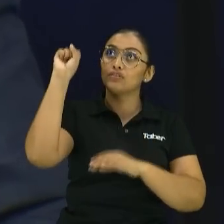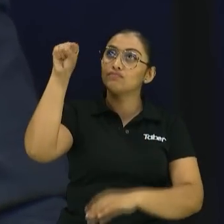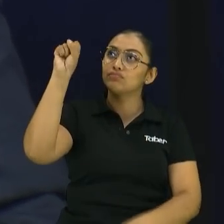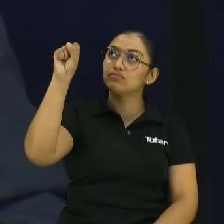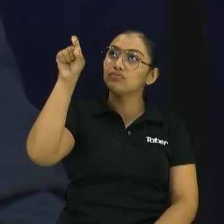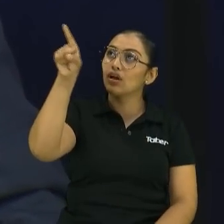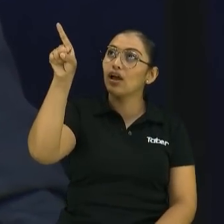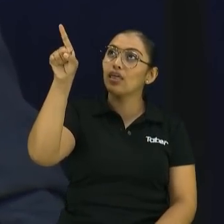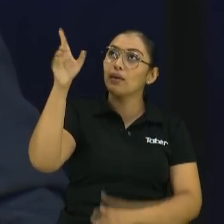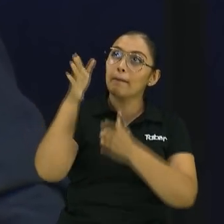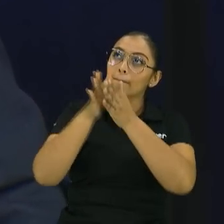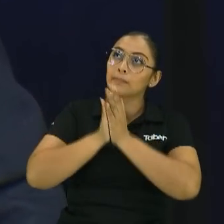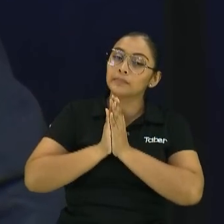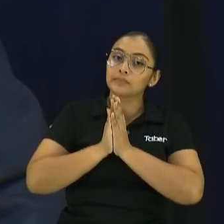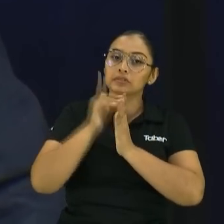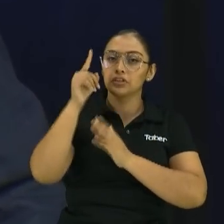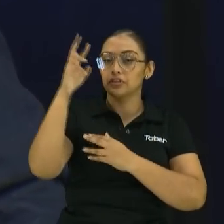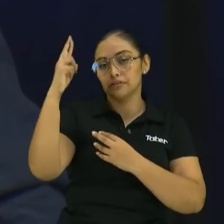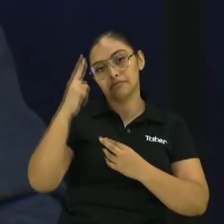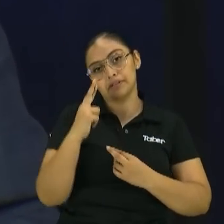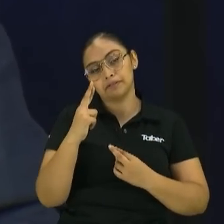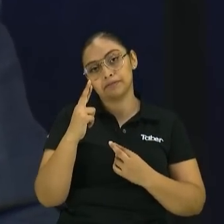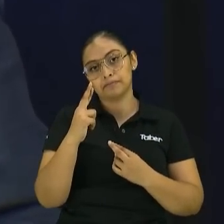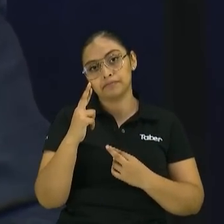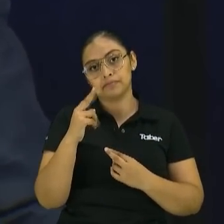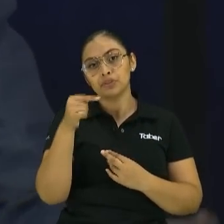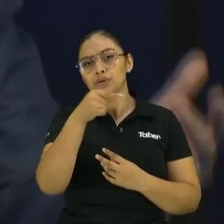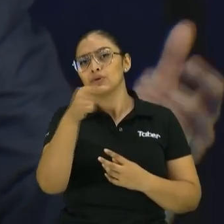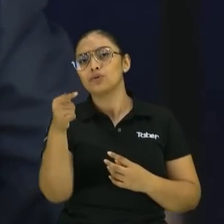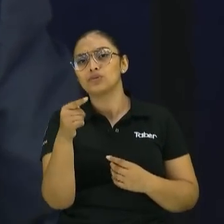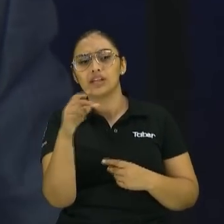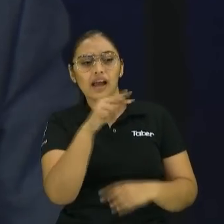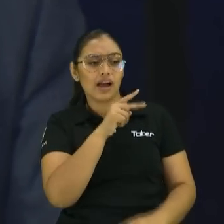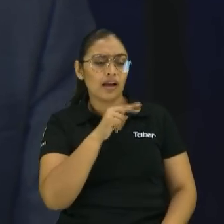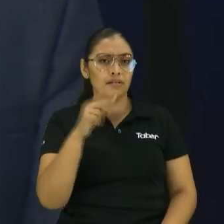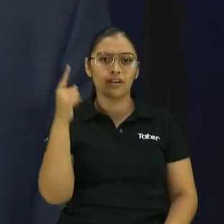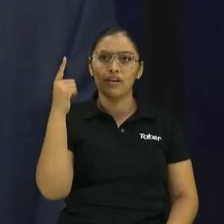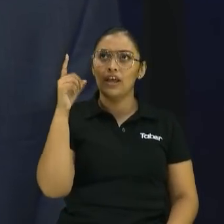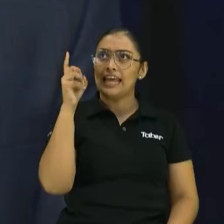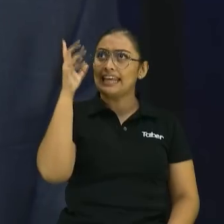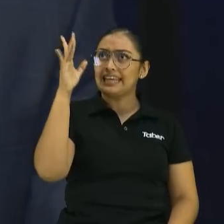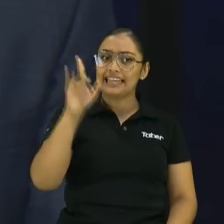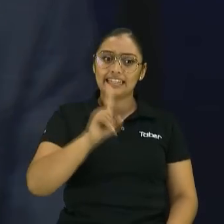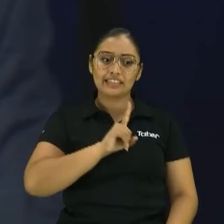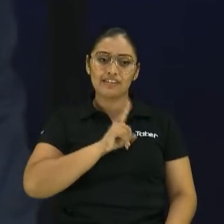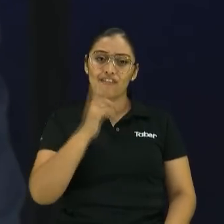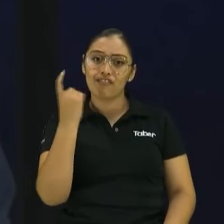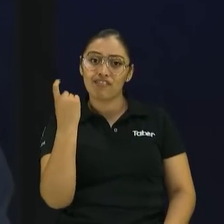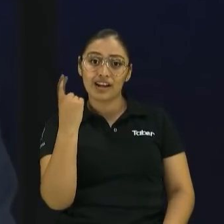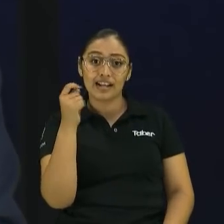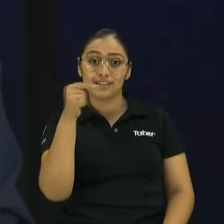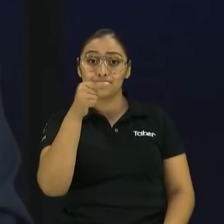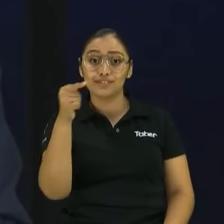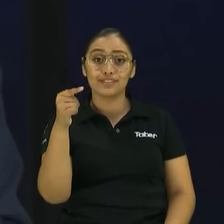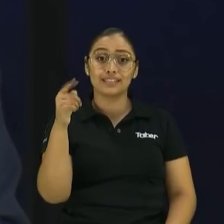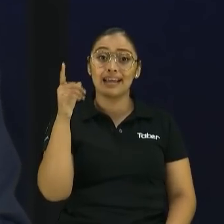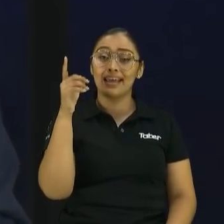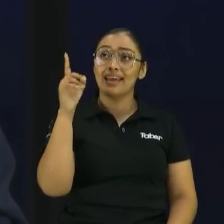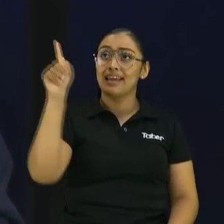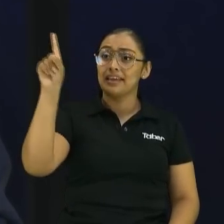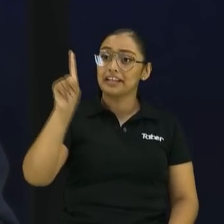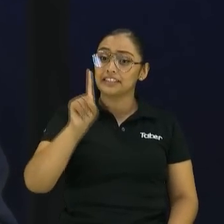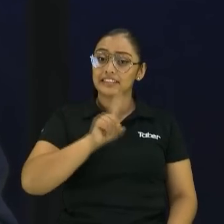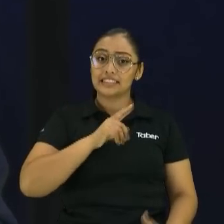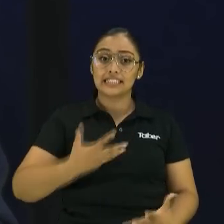a Dios le responde mi amigo si usted está acá en Cristo si nunca ha invitado a Jesús a ser Señor y Salvador de su vida ahí donde